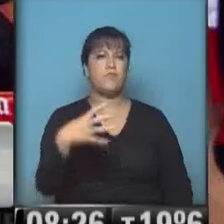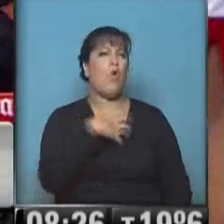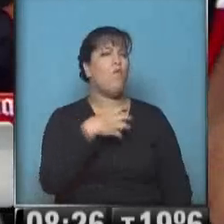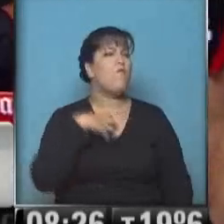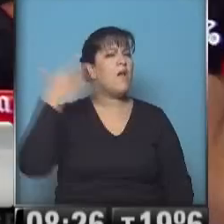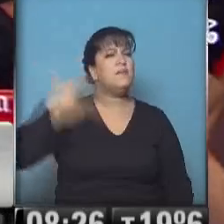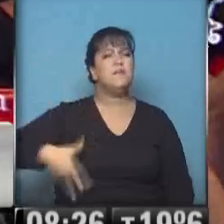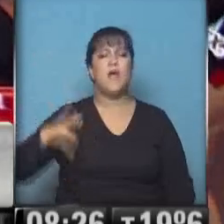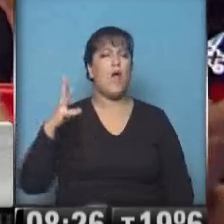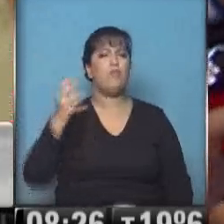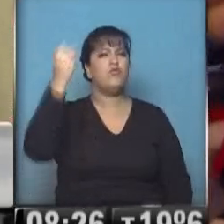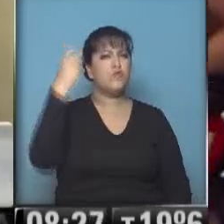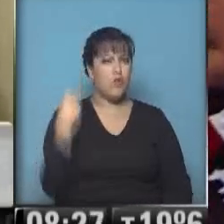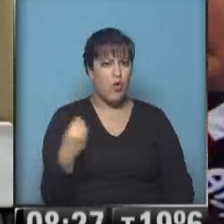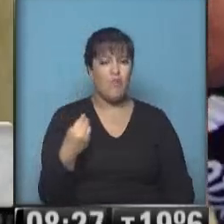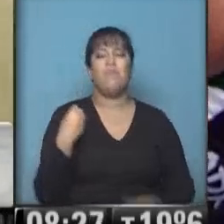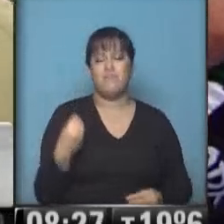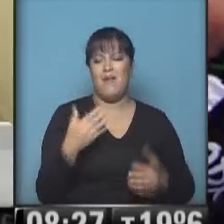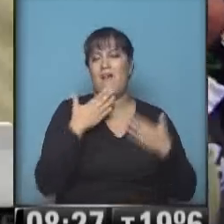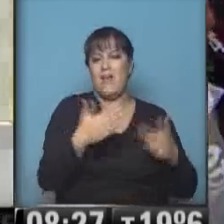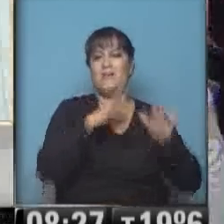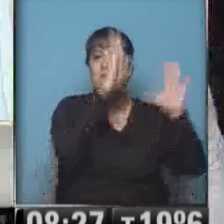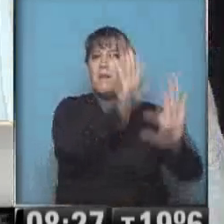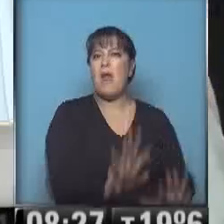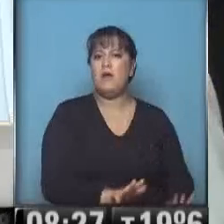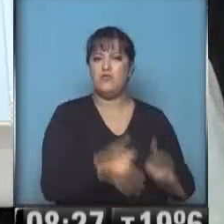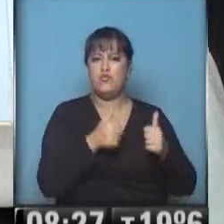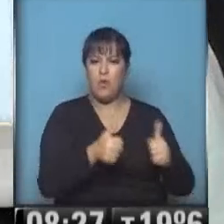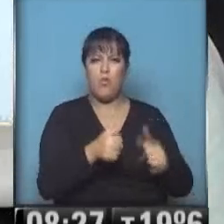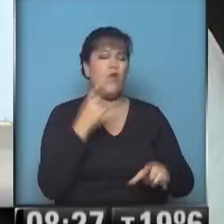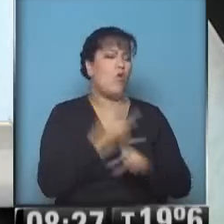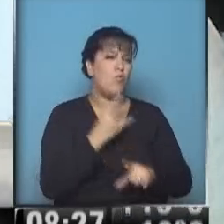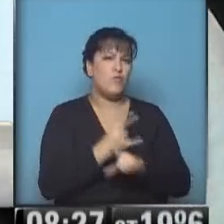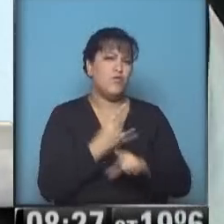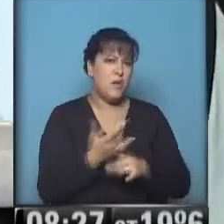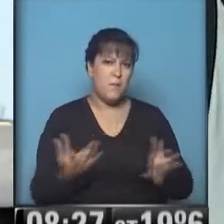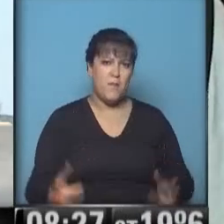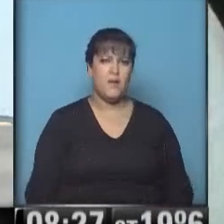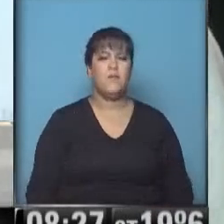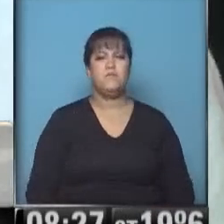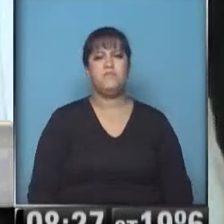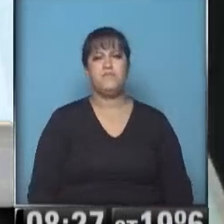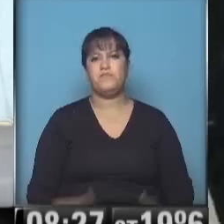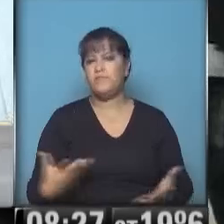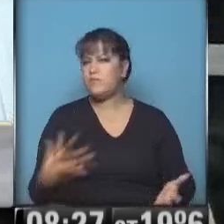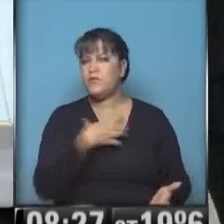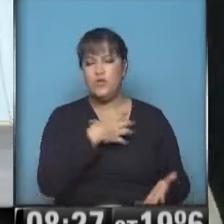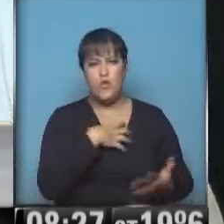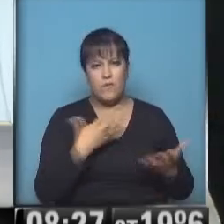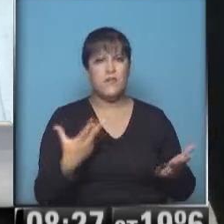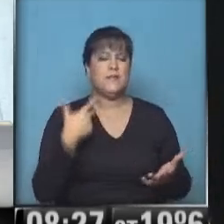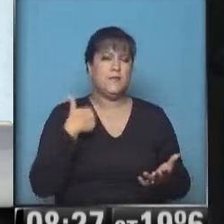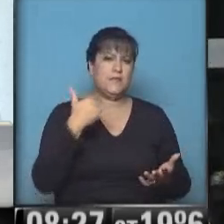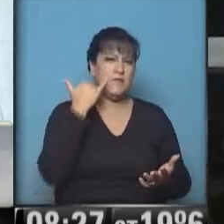vos? La preparación que hago, ¿no? Es una buena preparación, como siempre, y... Y nada, la confianza, ya tengo